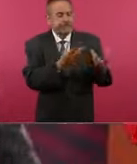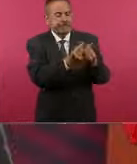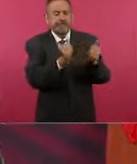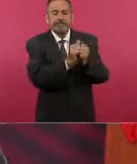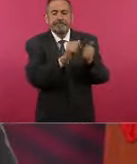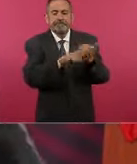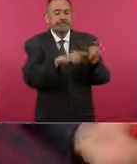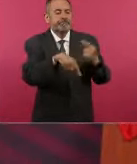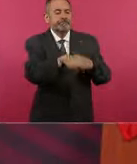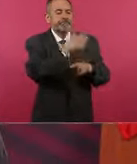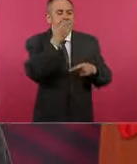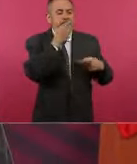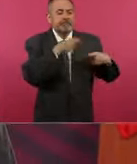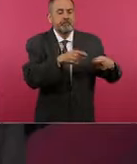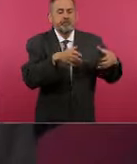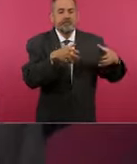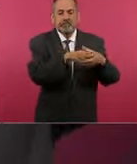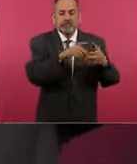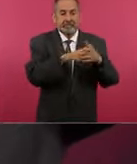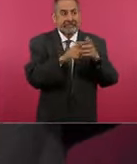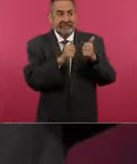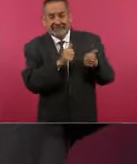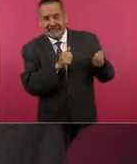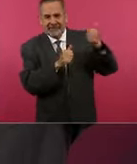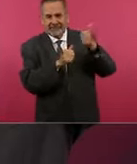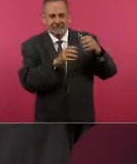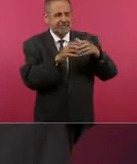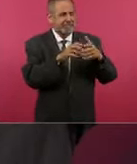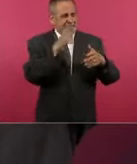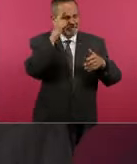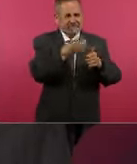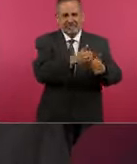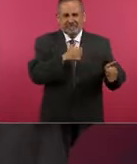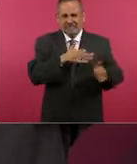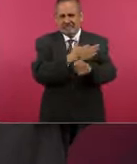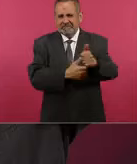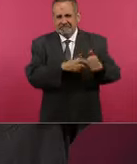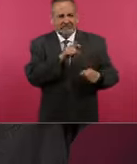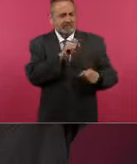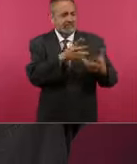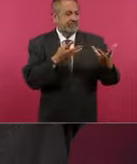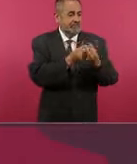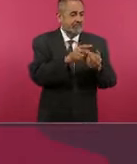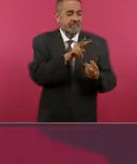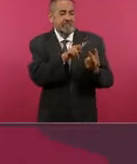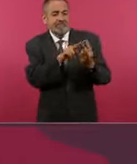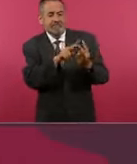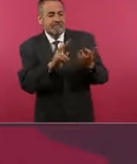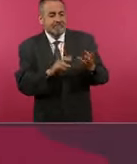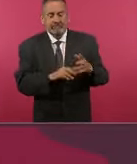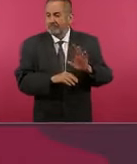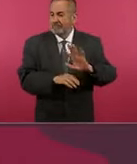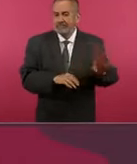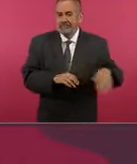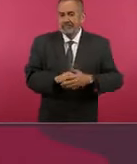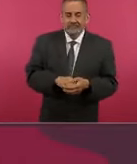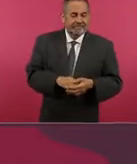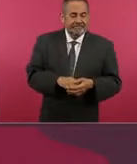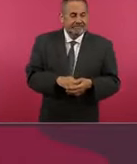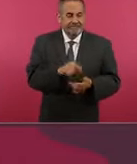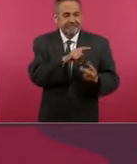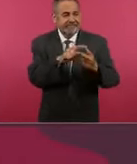con los más retrógradas. Y si me dicen con quién se queda, pues me quedo con los más